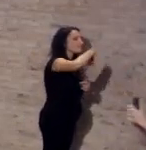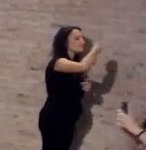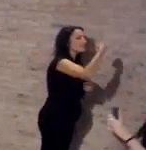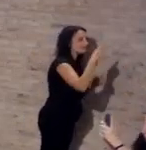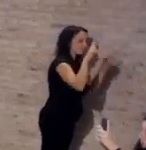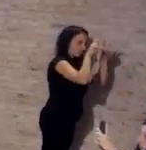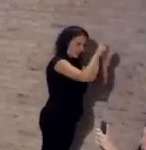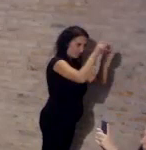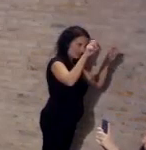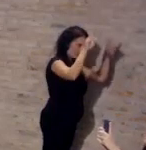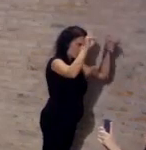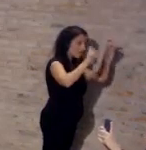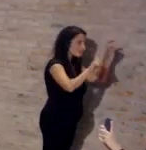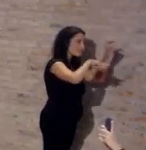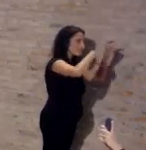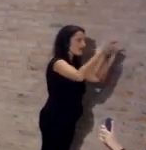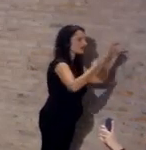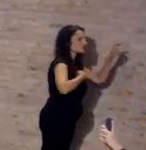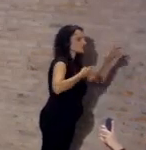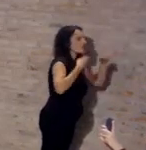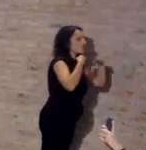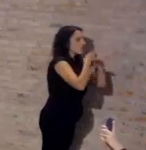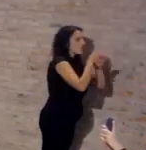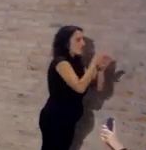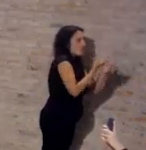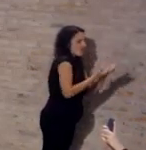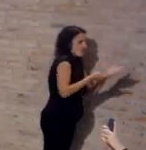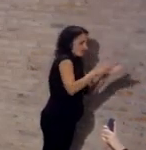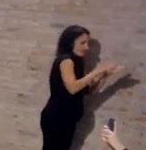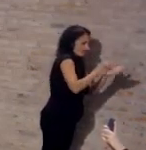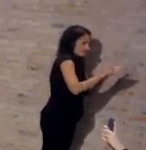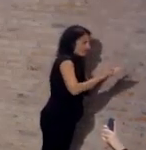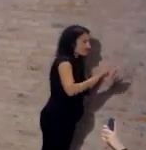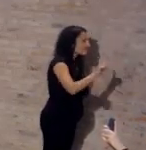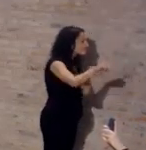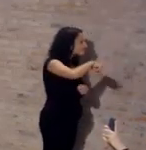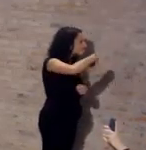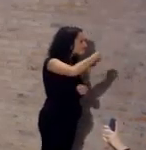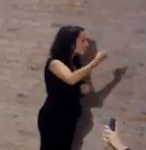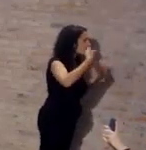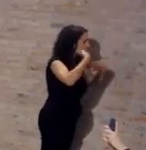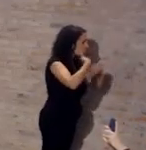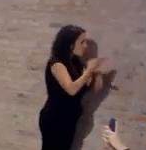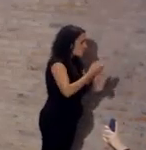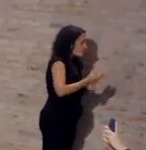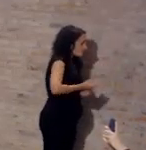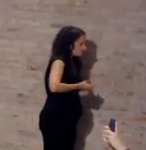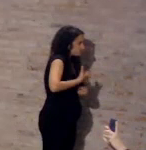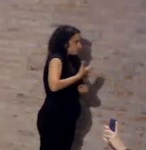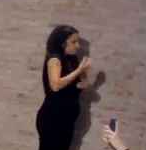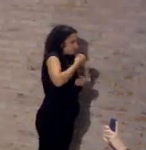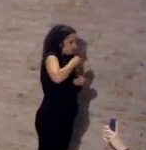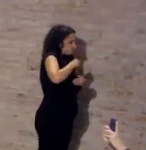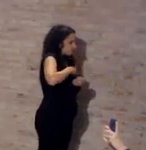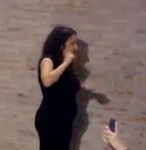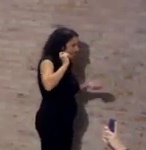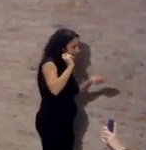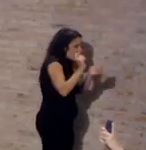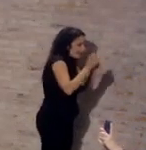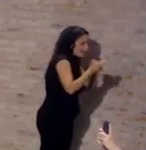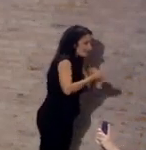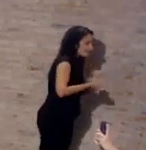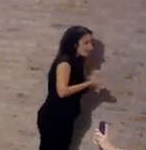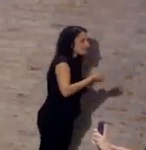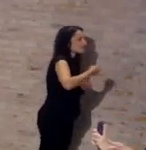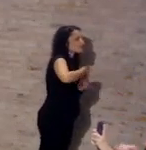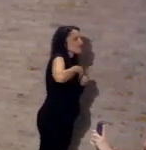yo voy a reescribir nuestra lengua mañana yo voy a reescribir nuestra lengua apartaré todas estas